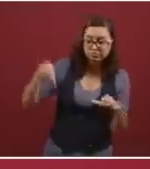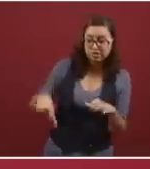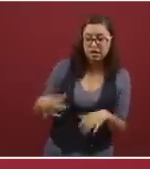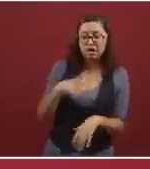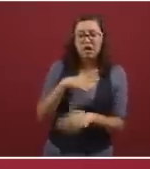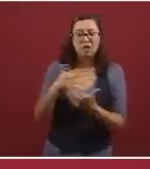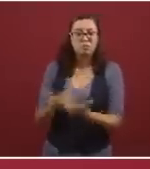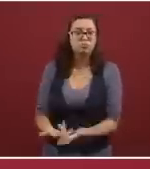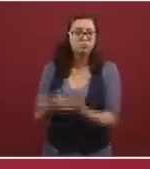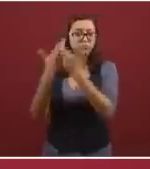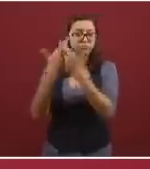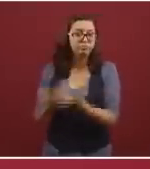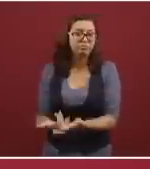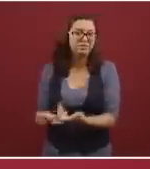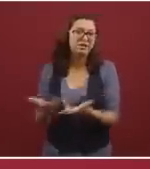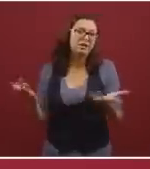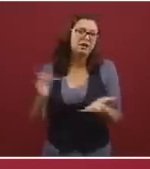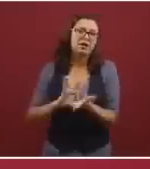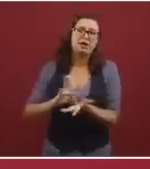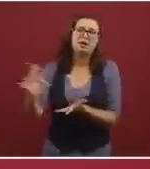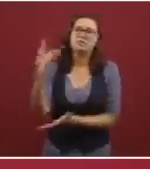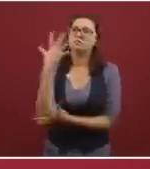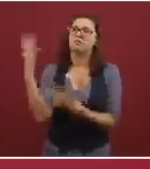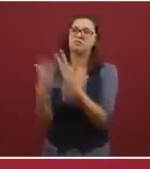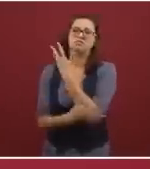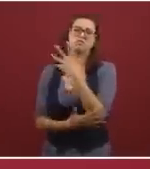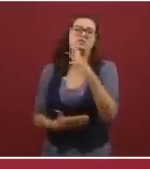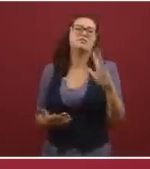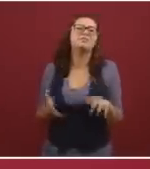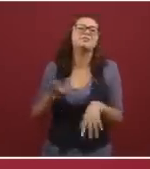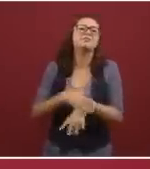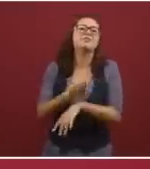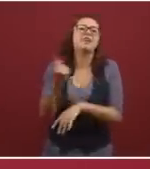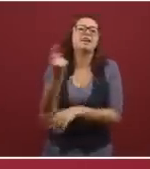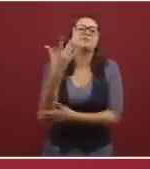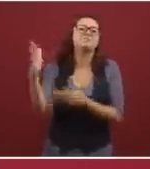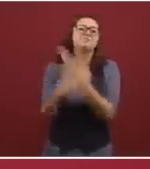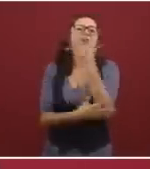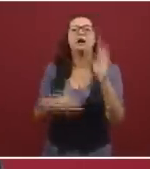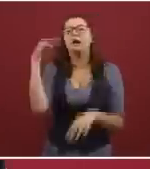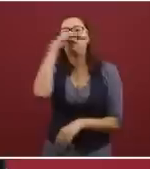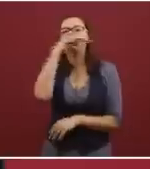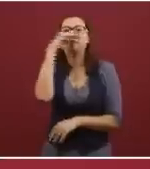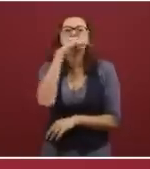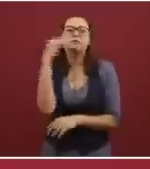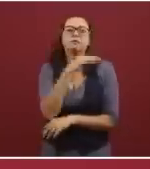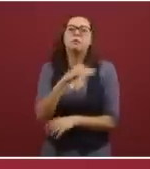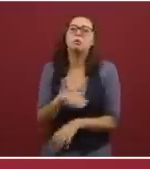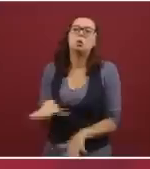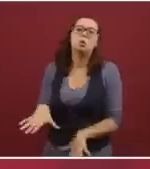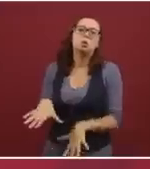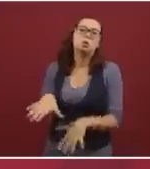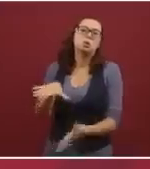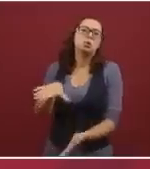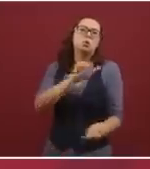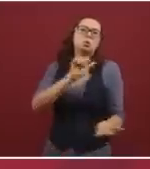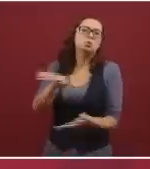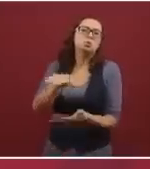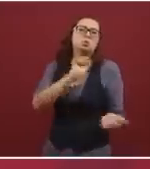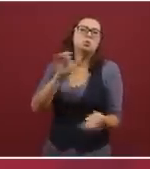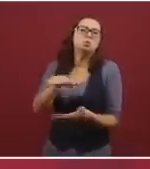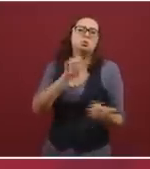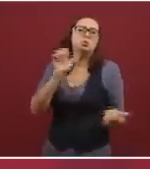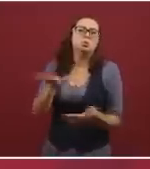Como no se le paga renta a la naturaleza, pues es uno de los mejores negocios.